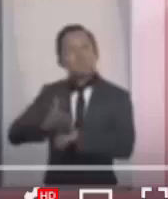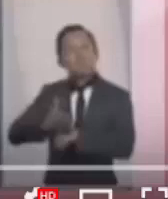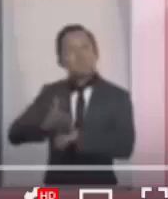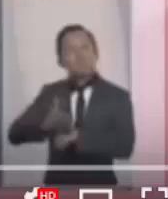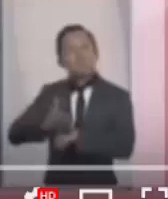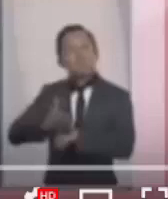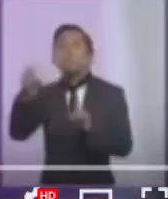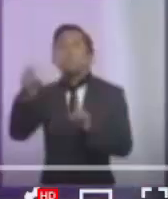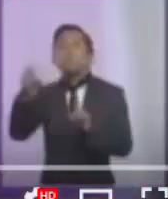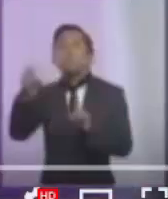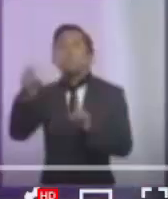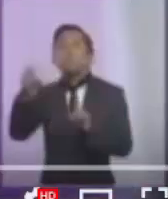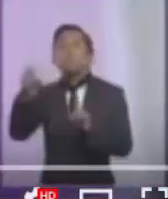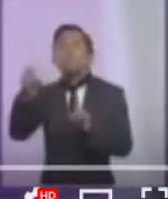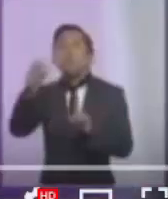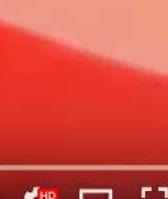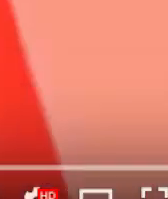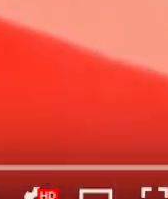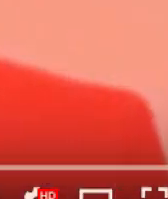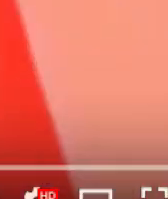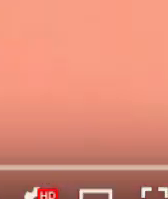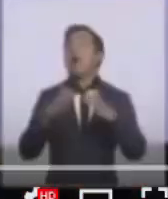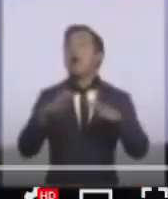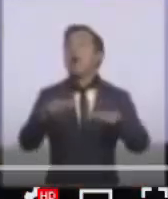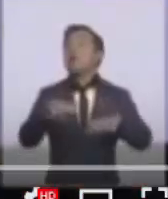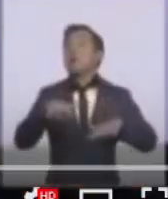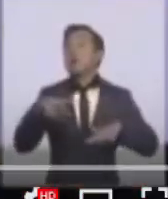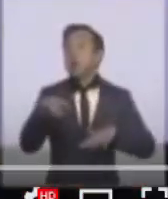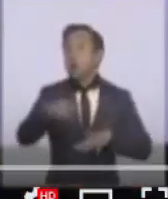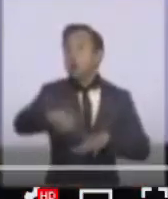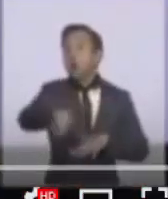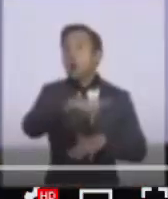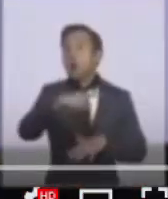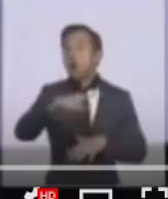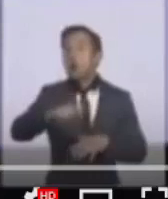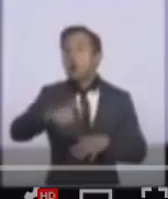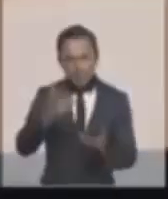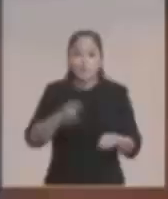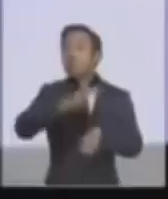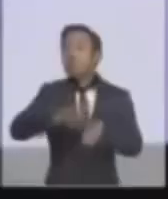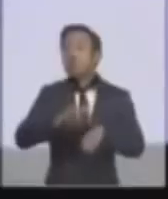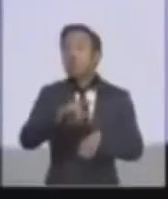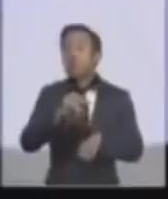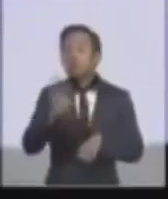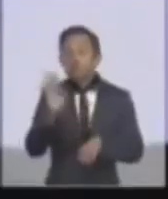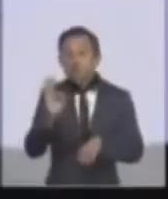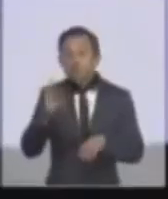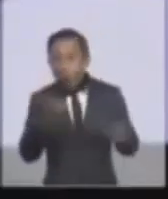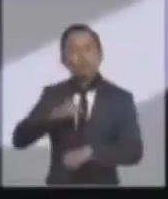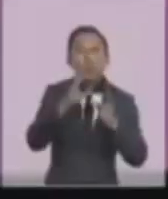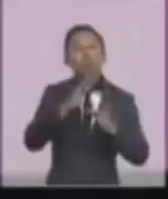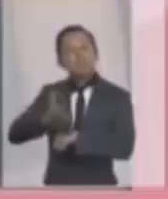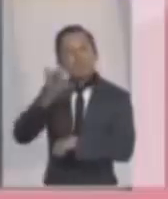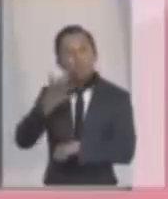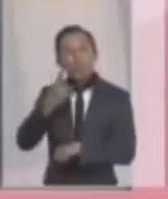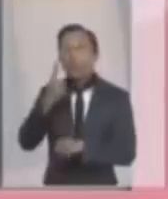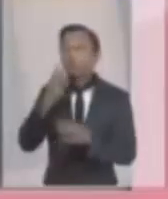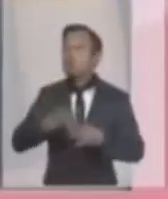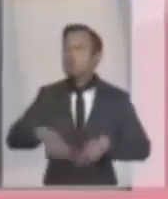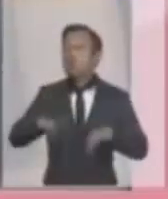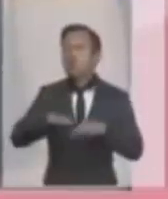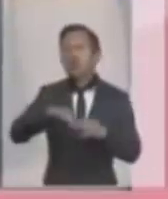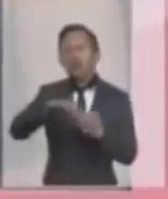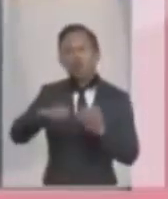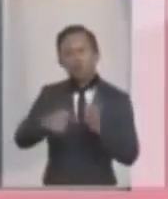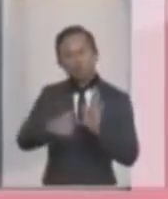Ay Dios, me está encantando, muy bueno. No me dejaste terminar. Necesitamos mocharle la verga al que robe videos. Yo creo